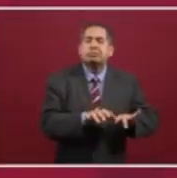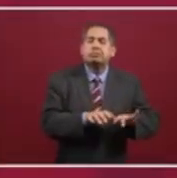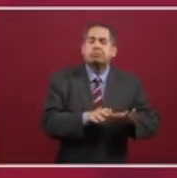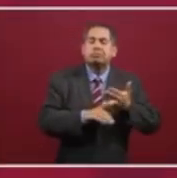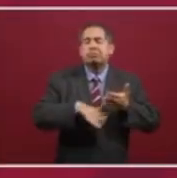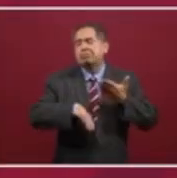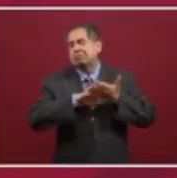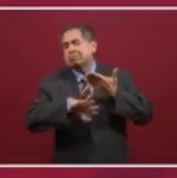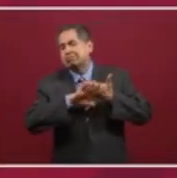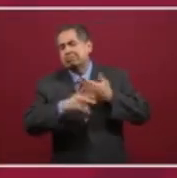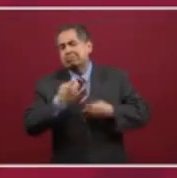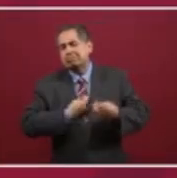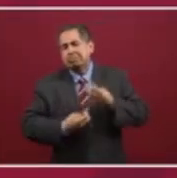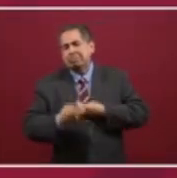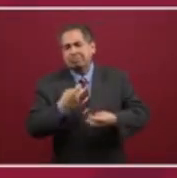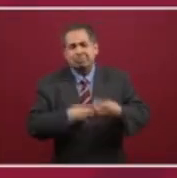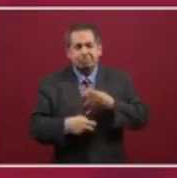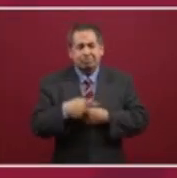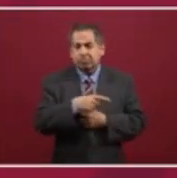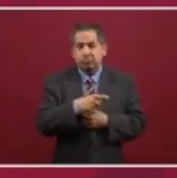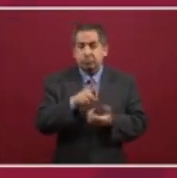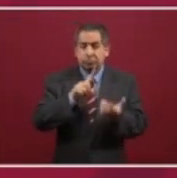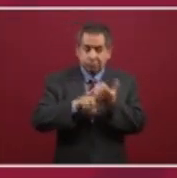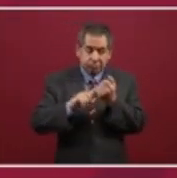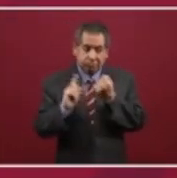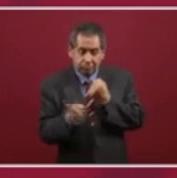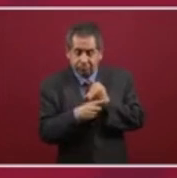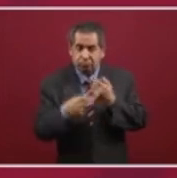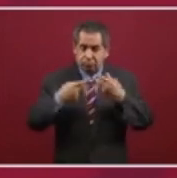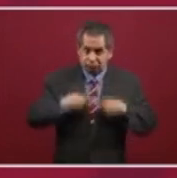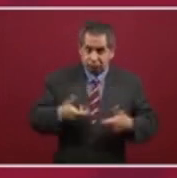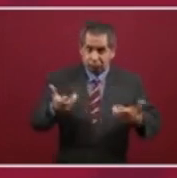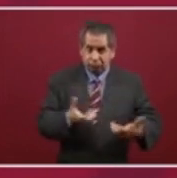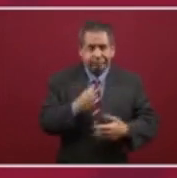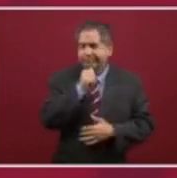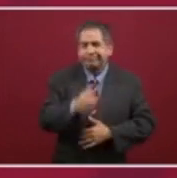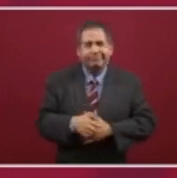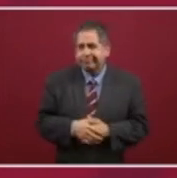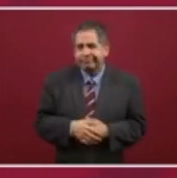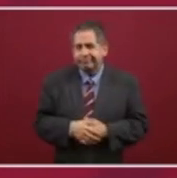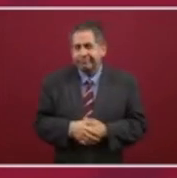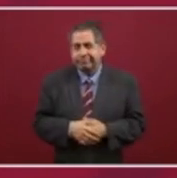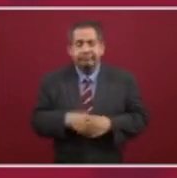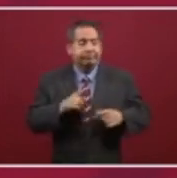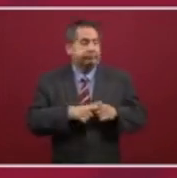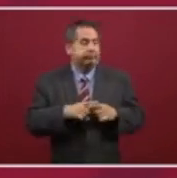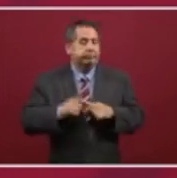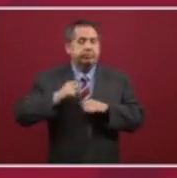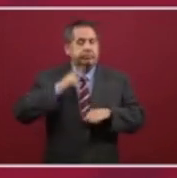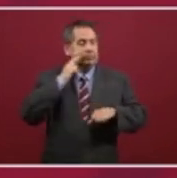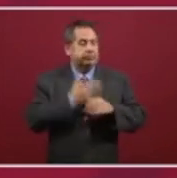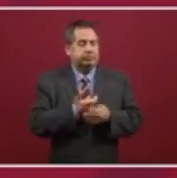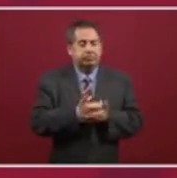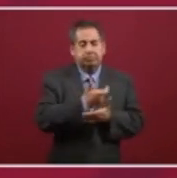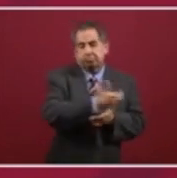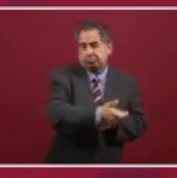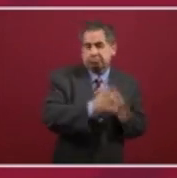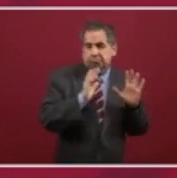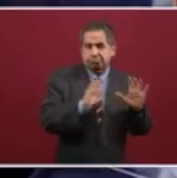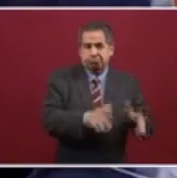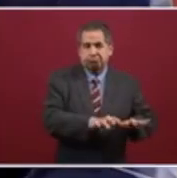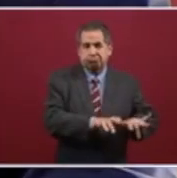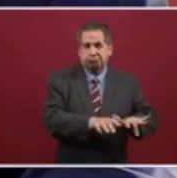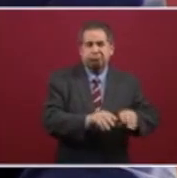los bots, las empresas encargadas de las